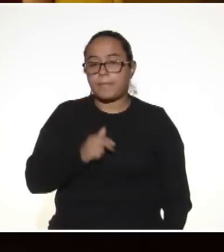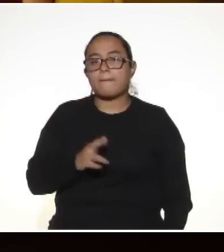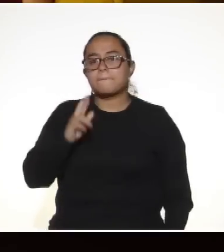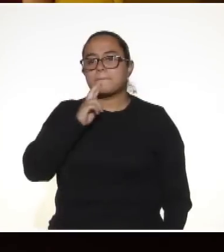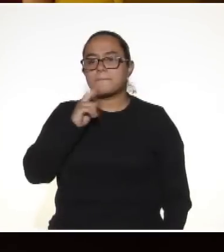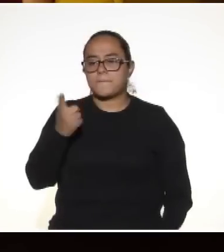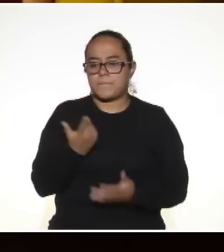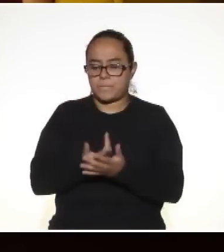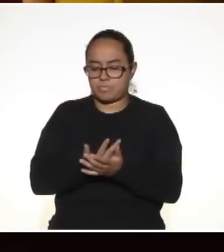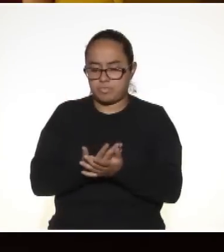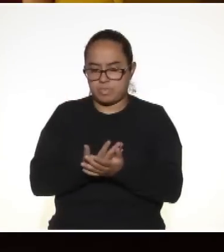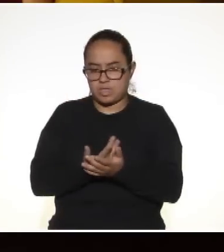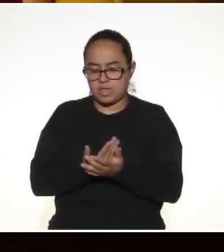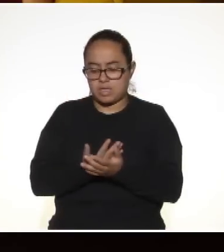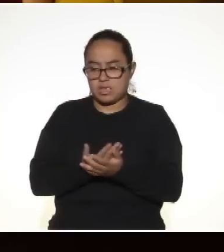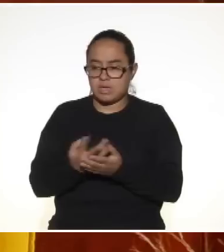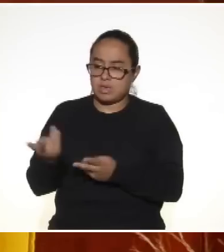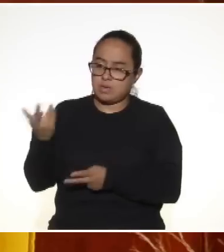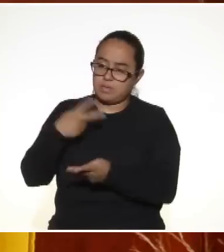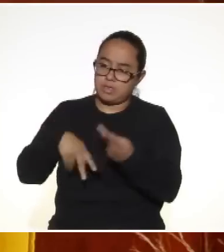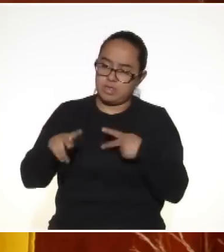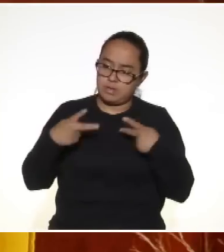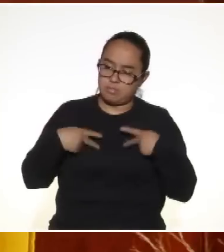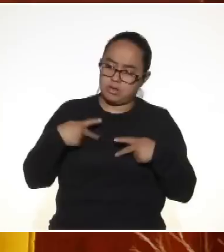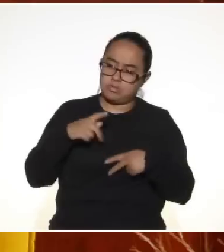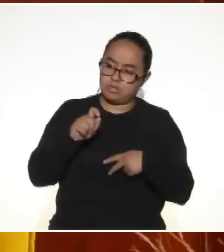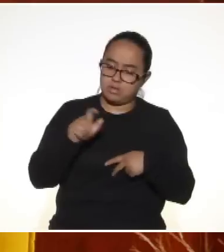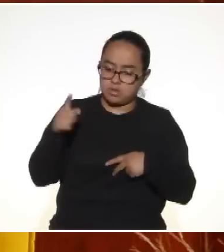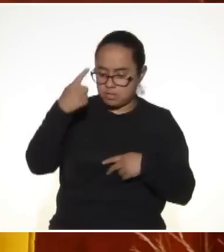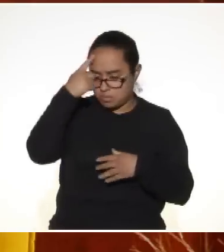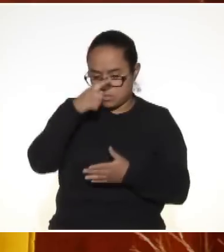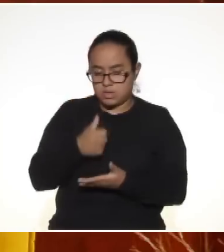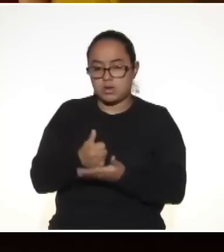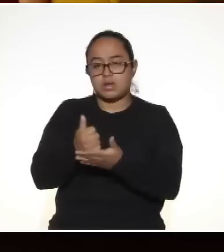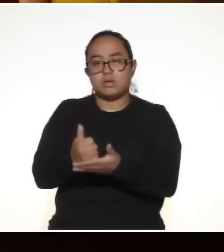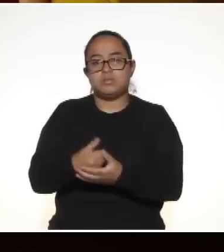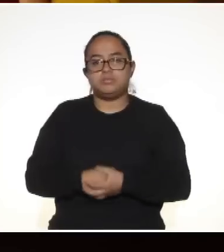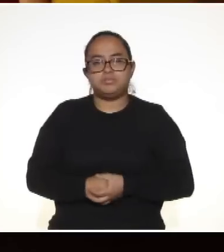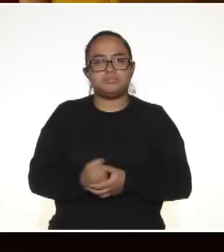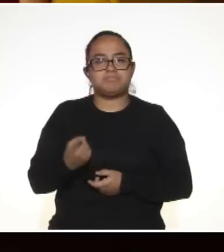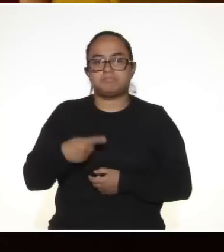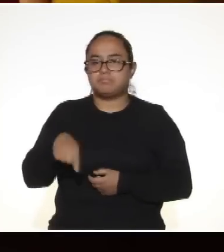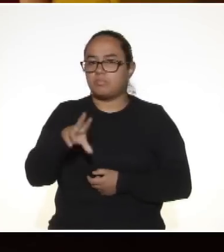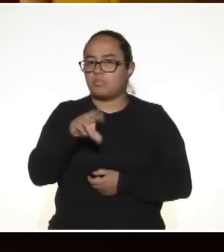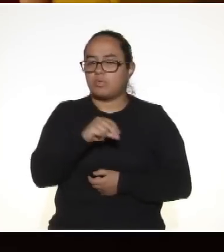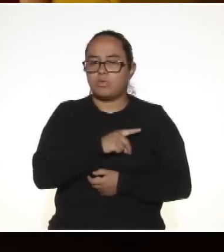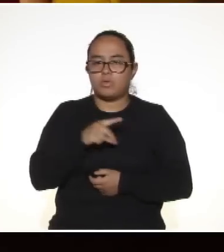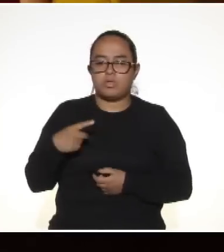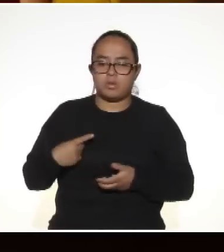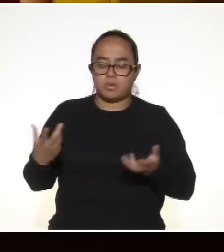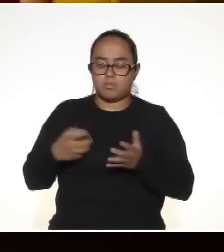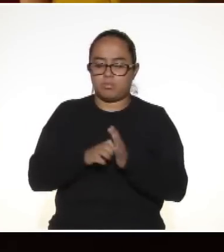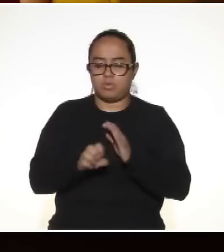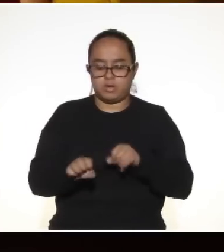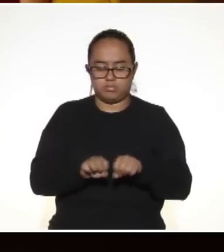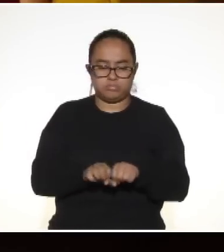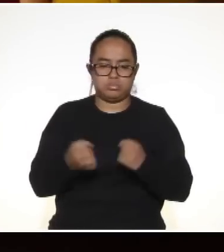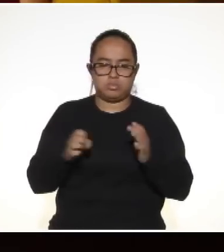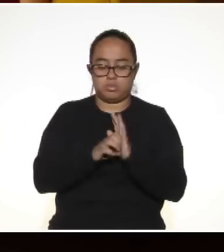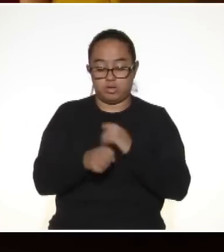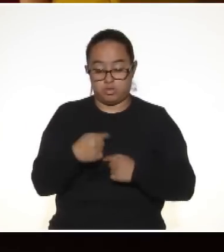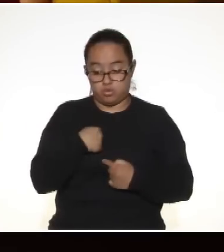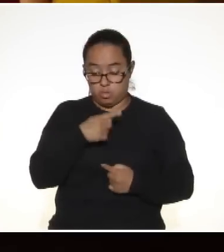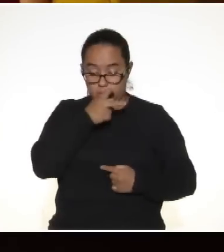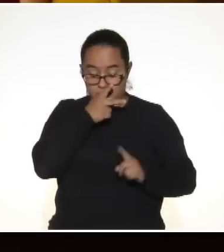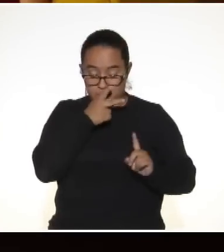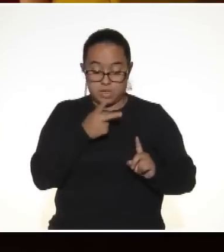es esperar a que los Llegue profesionales lo ayuden. Ok, ¿qué no se debe de hacer pensando en una fractura? Porque yo, como papá,